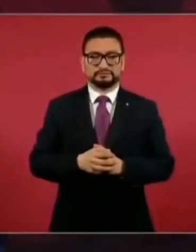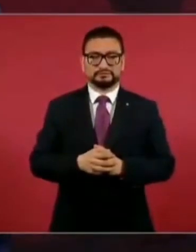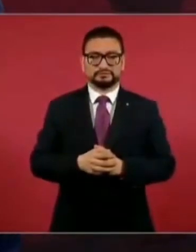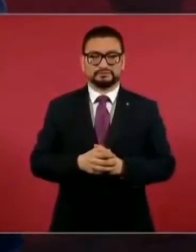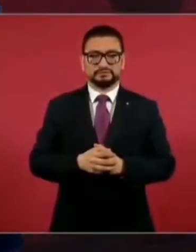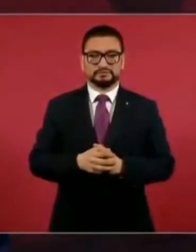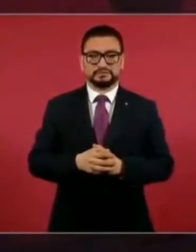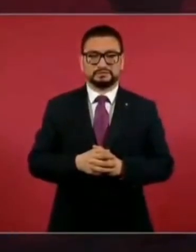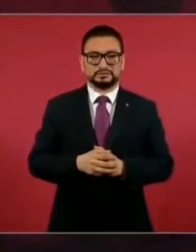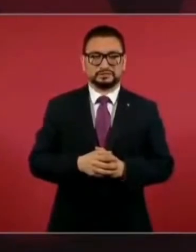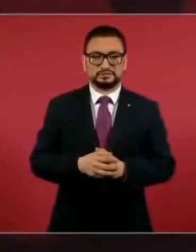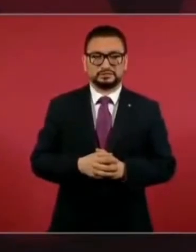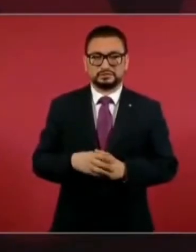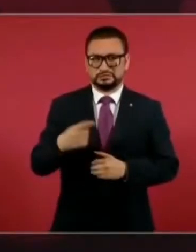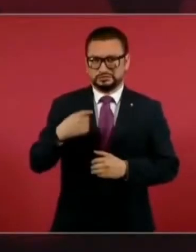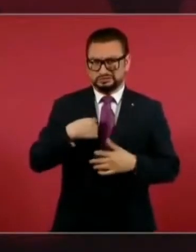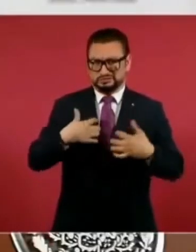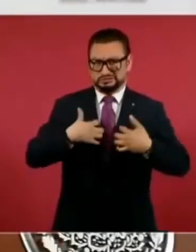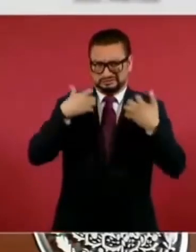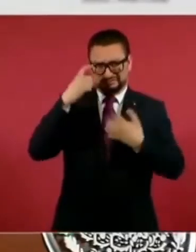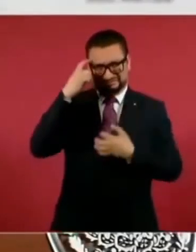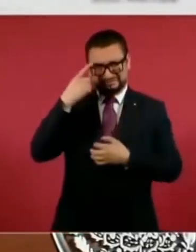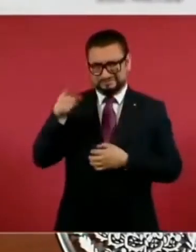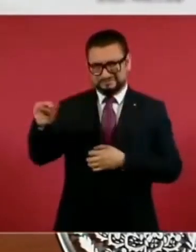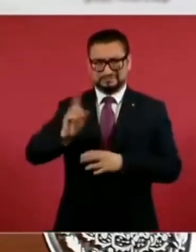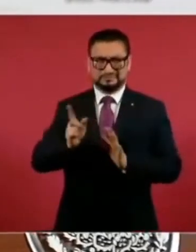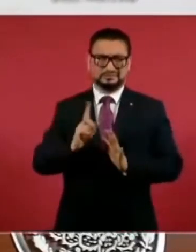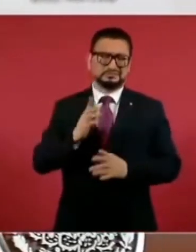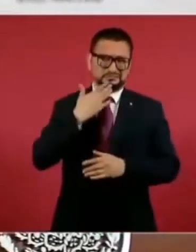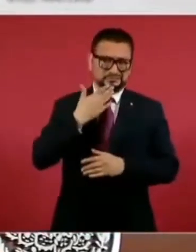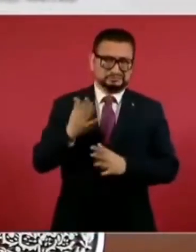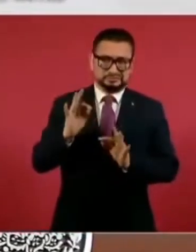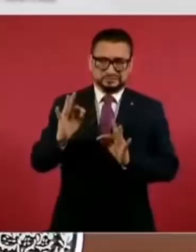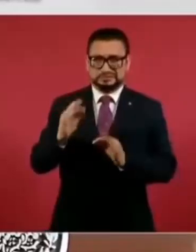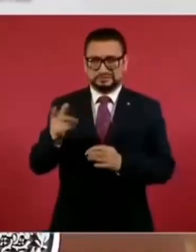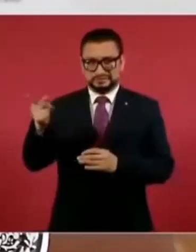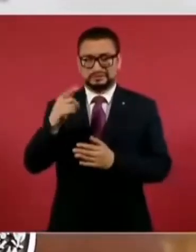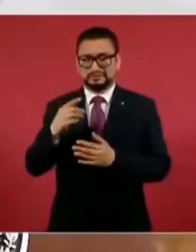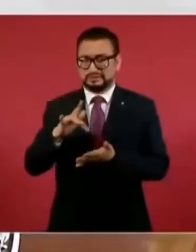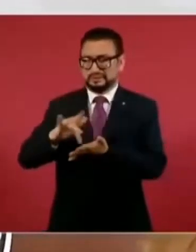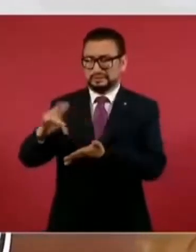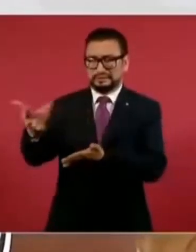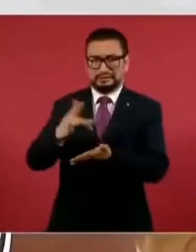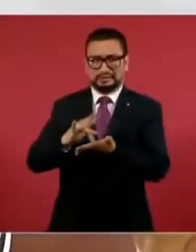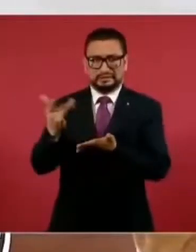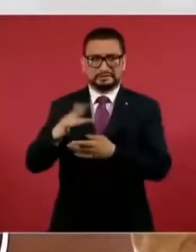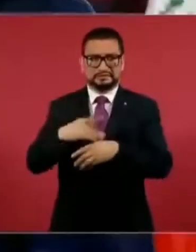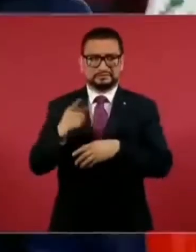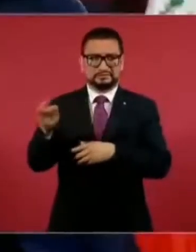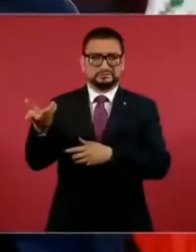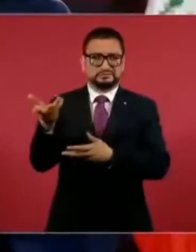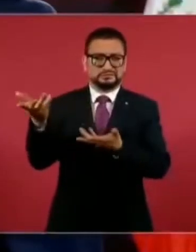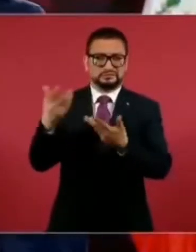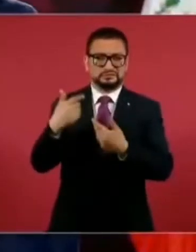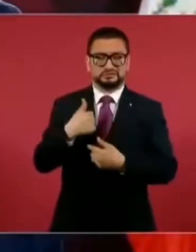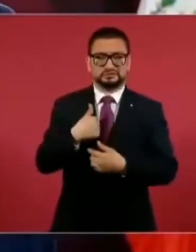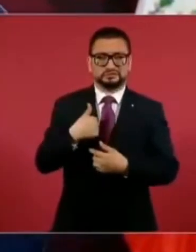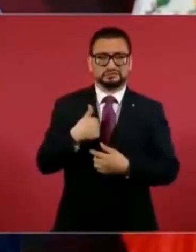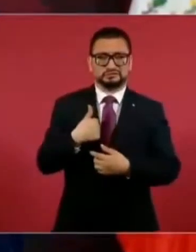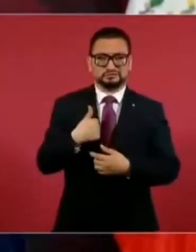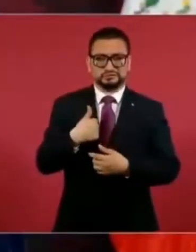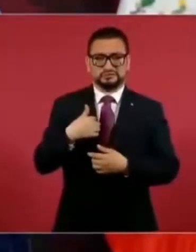¿Qué voy a estar enojado con él? Al contrario, ¿sí? Le tengo que agradecer. Es como si yo